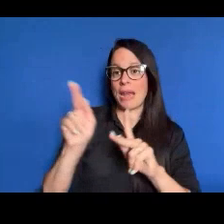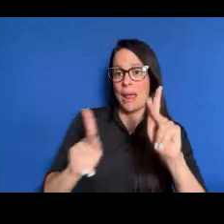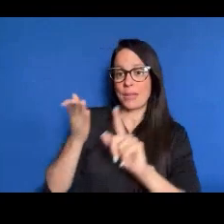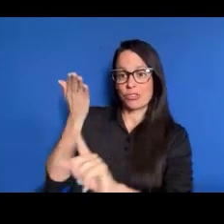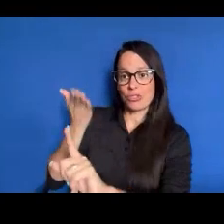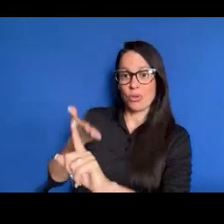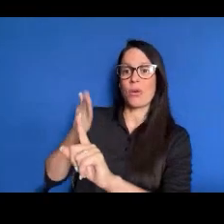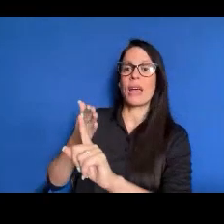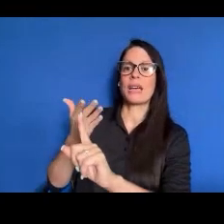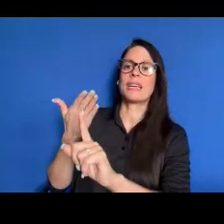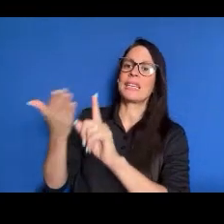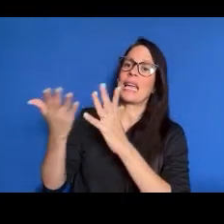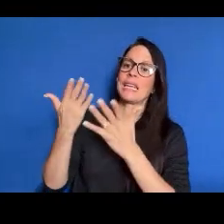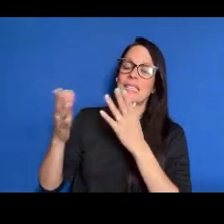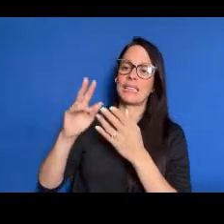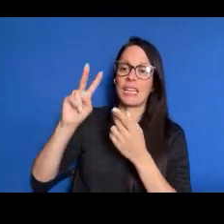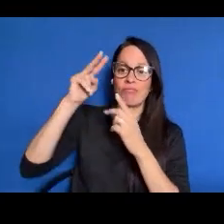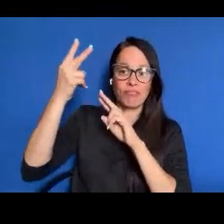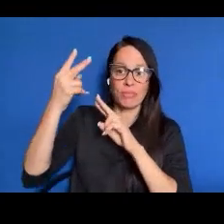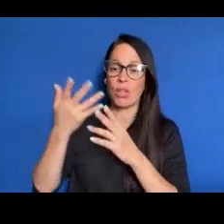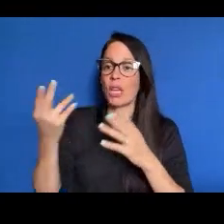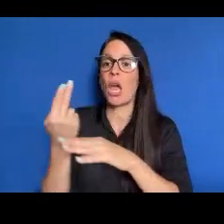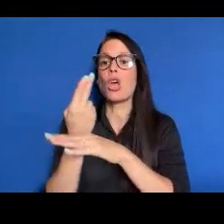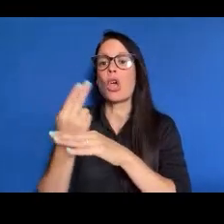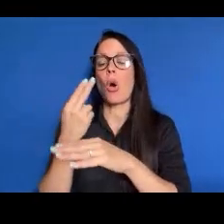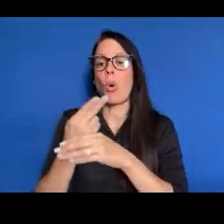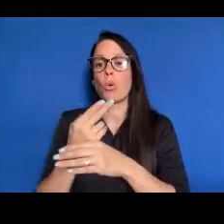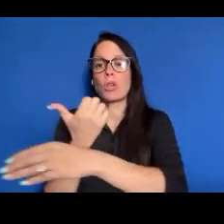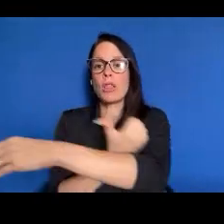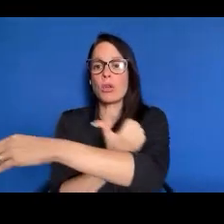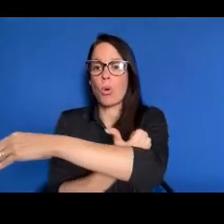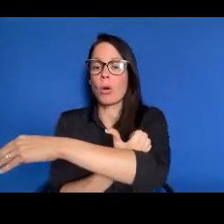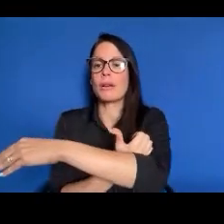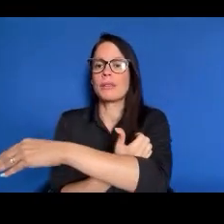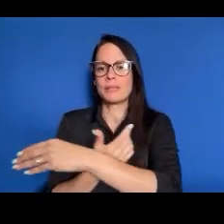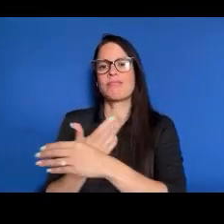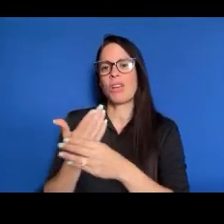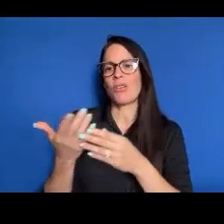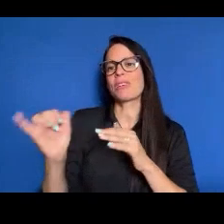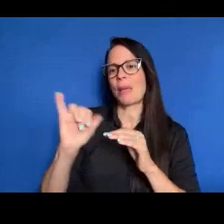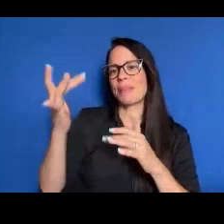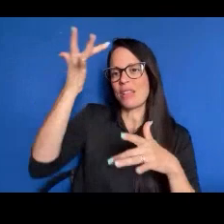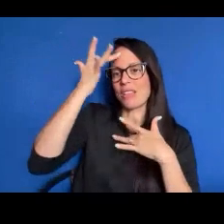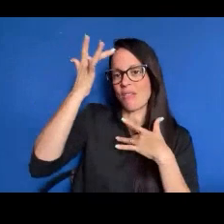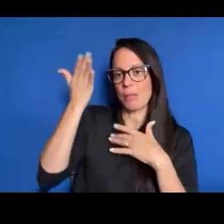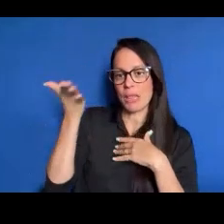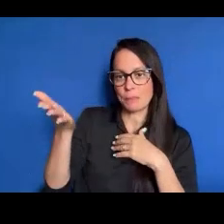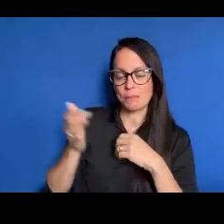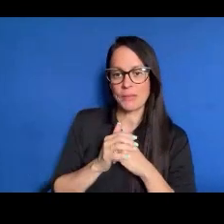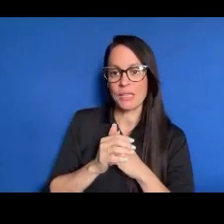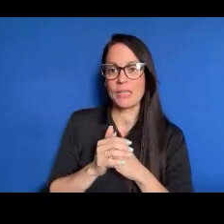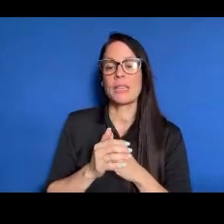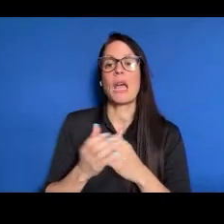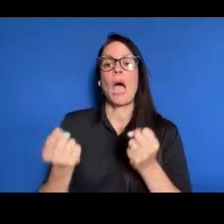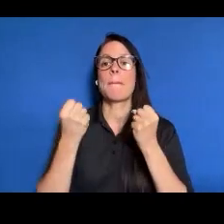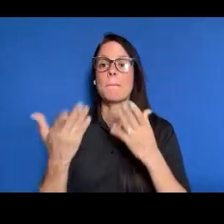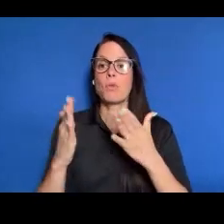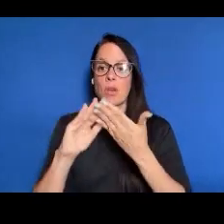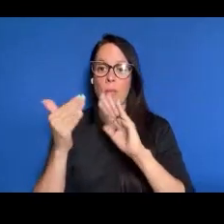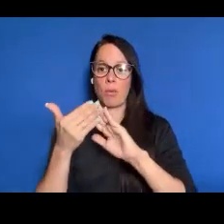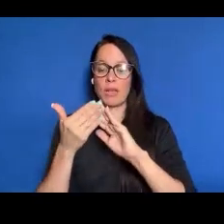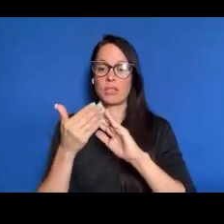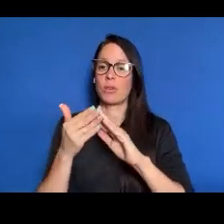riesgo, ¿verdad?, de dando una sobredosis, como que puedan padecer este trastorno. Y a veces las poblaciones eran demasiado abarcadoras y entonces